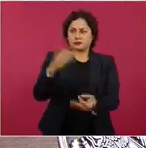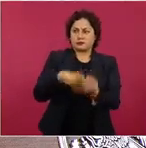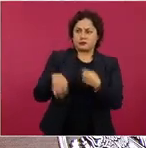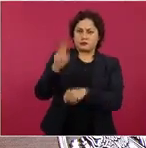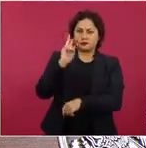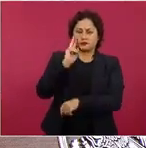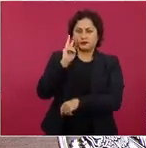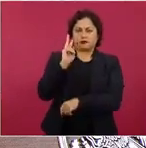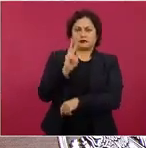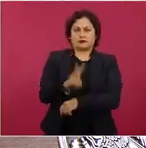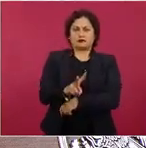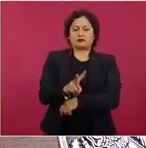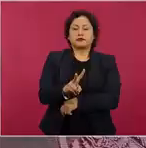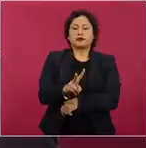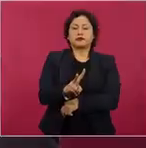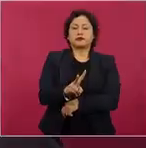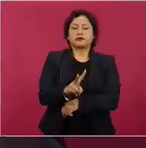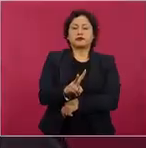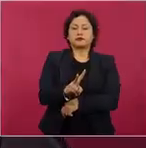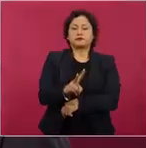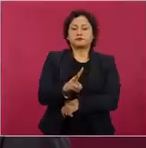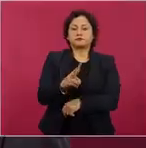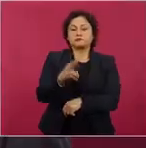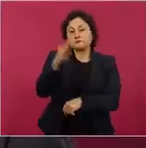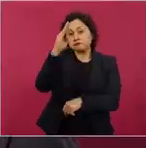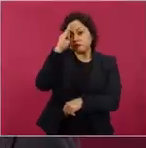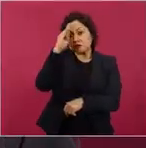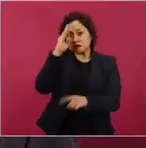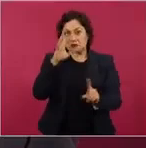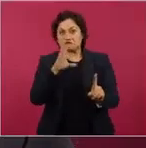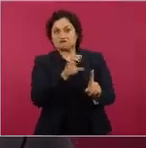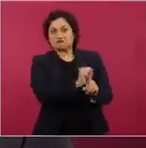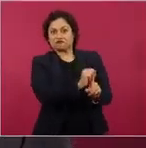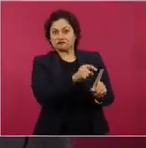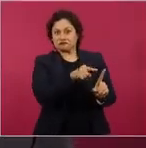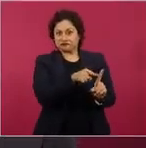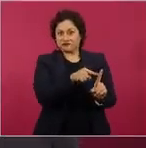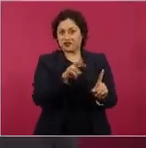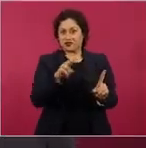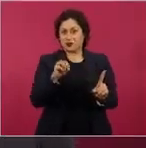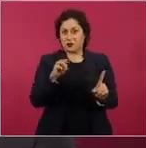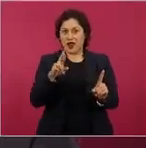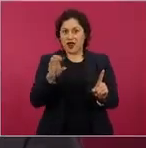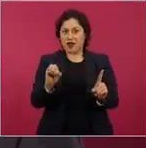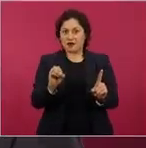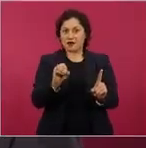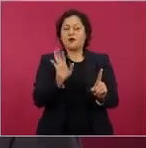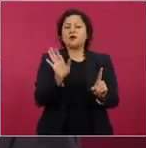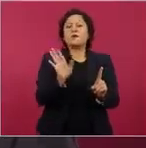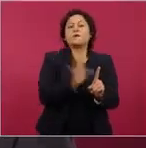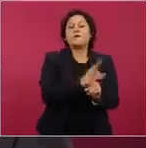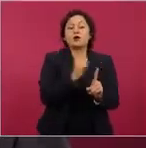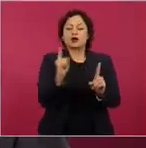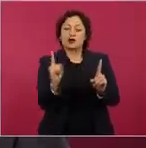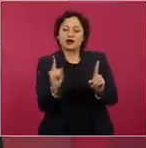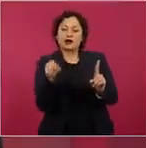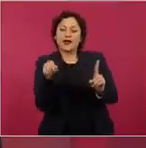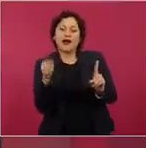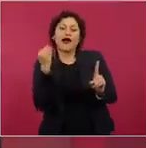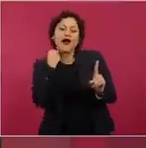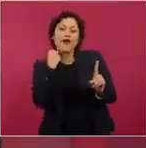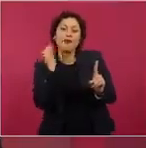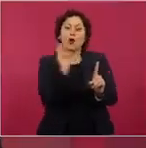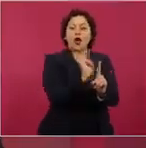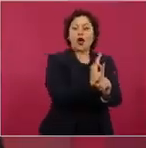a detener a Romero de Champs, porque este señor era el abogado pues